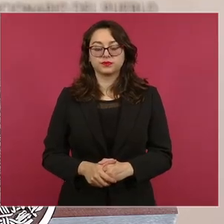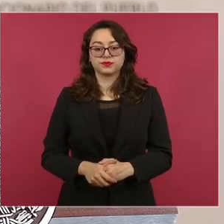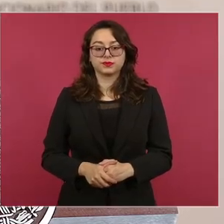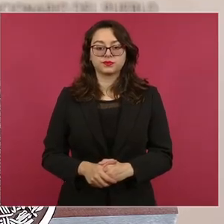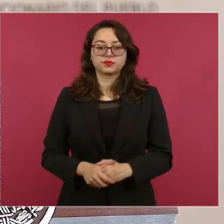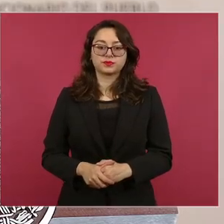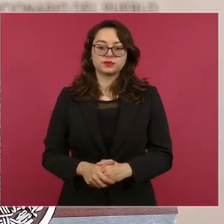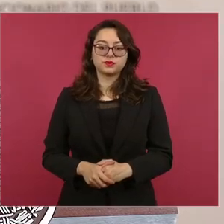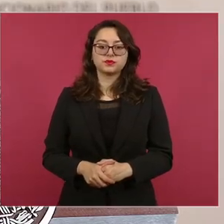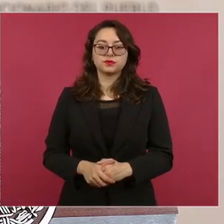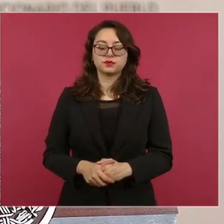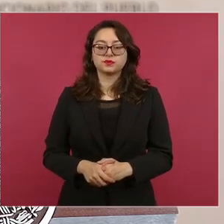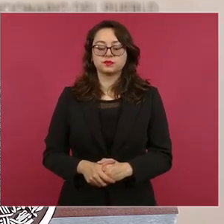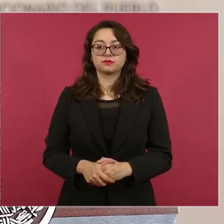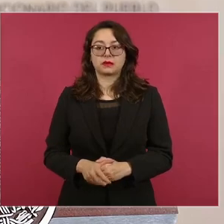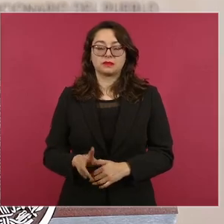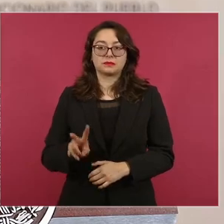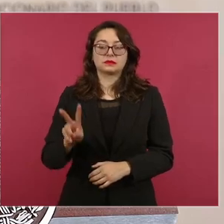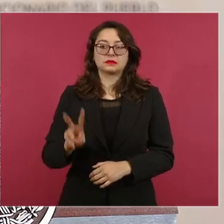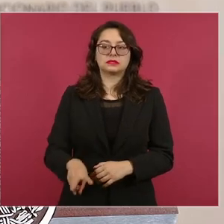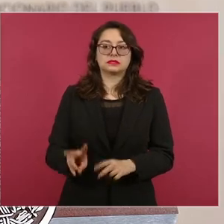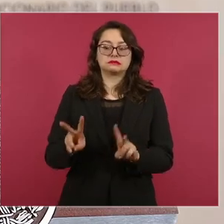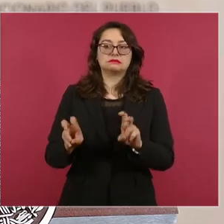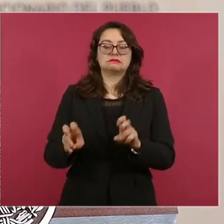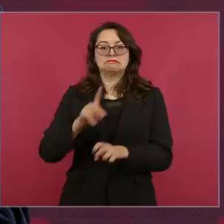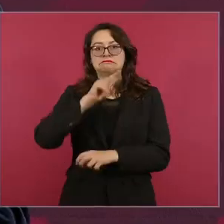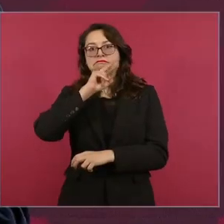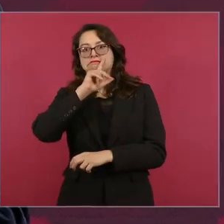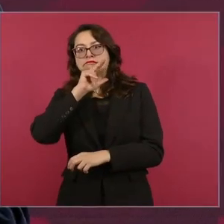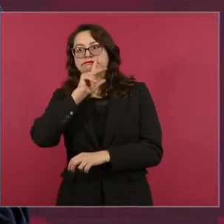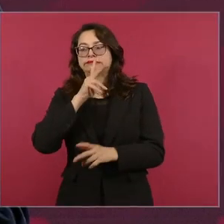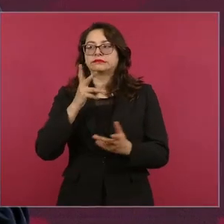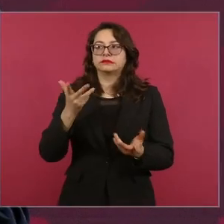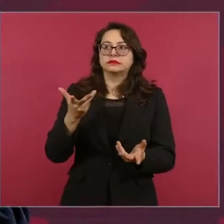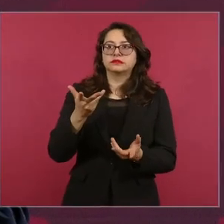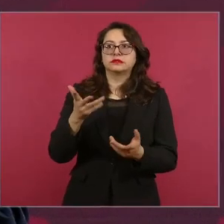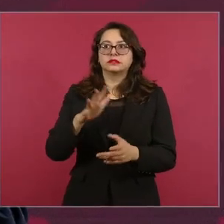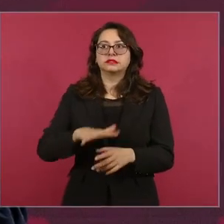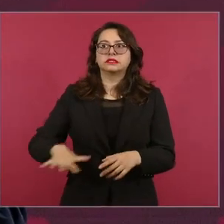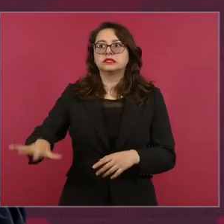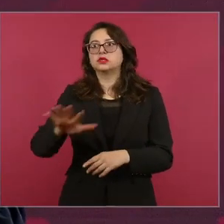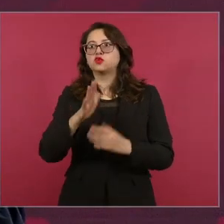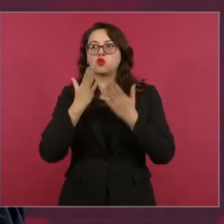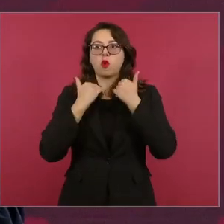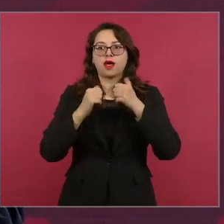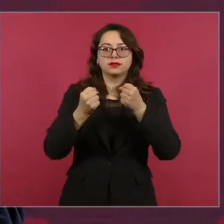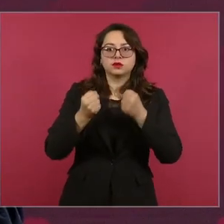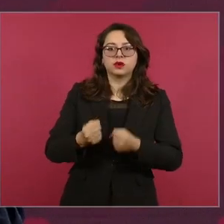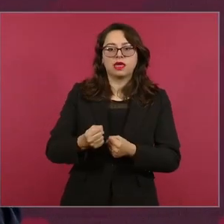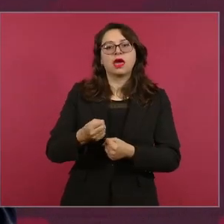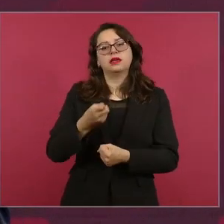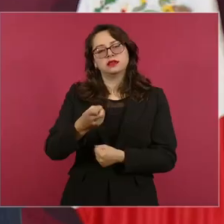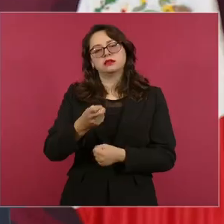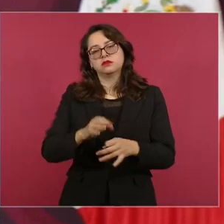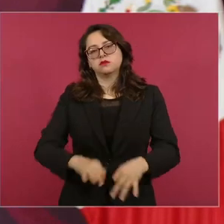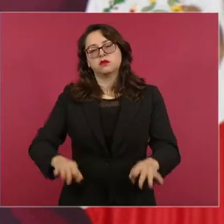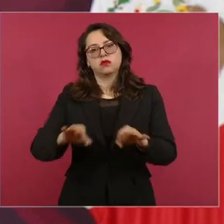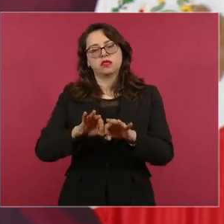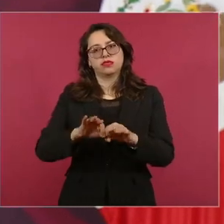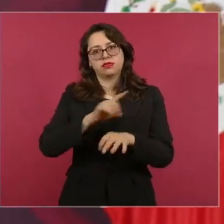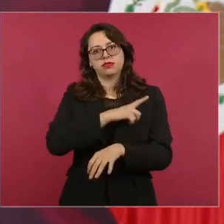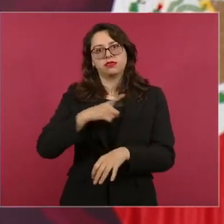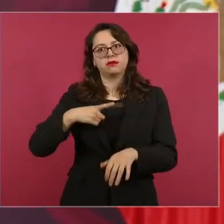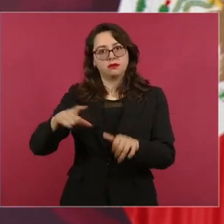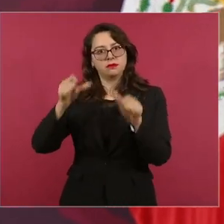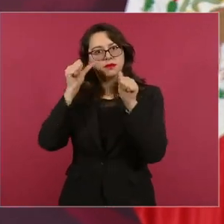asunto que tanto preocupa a la gente. Eso es básicamente. Vamos a